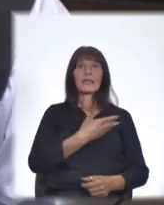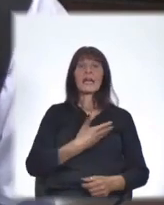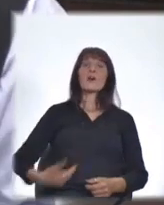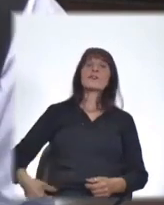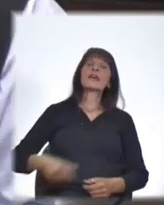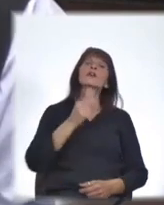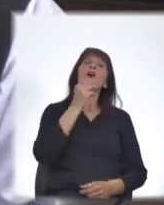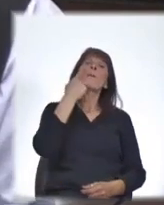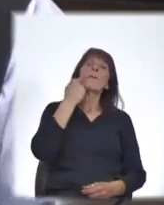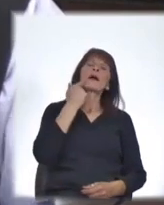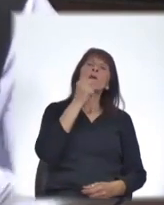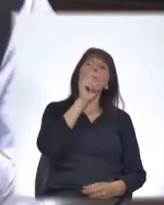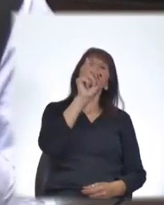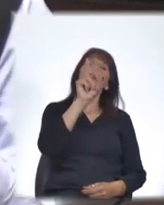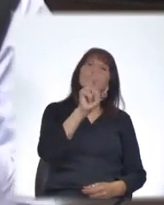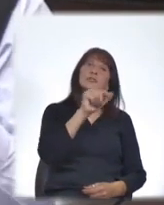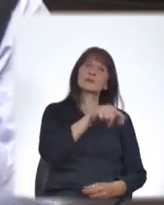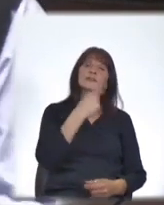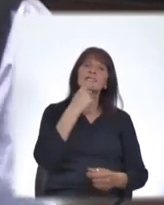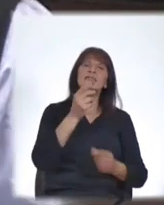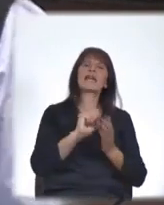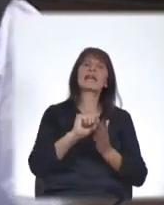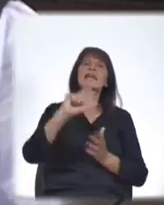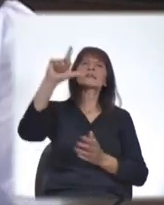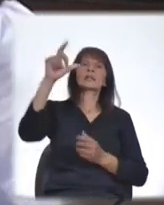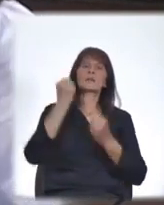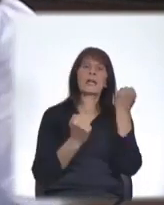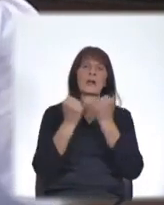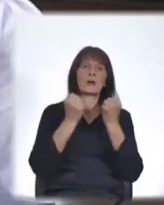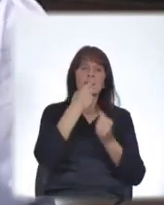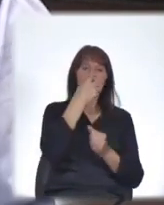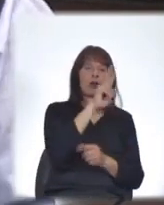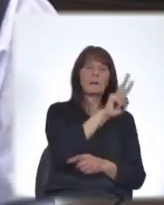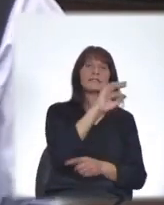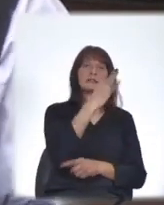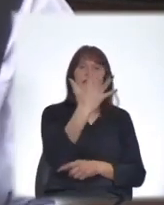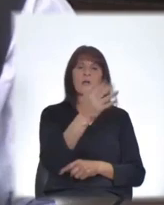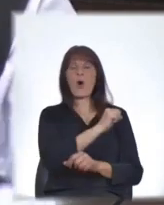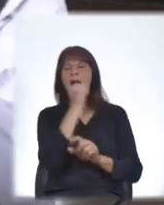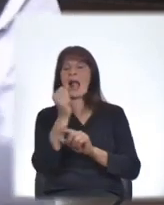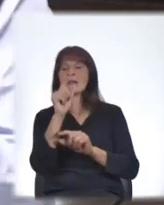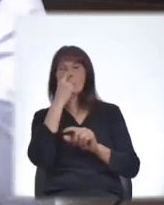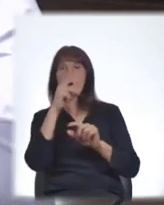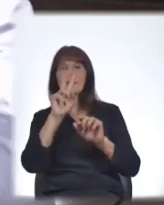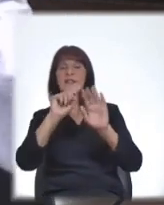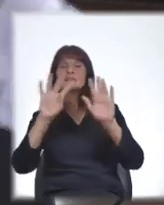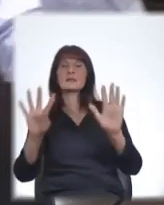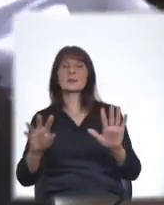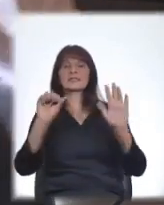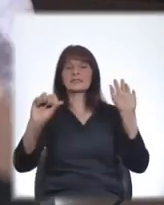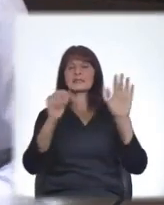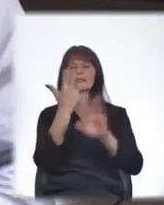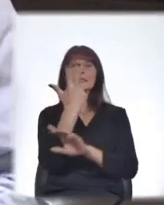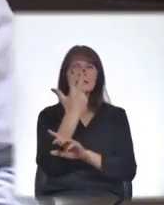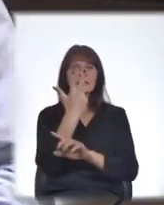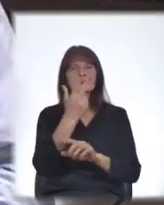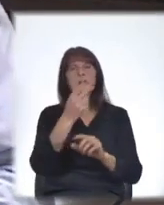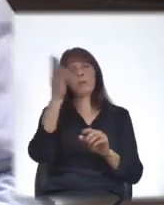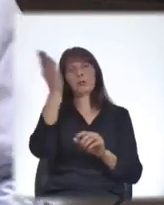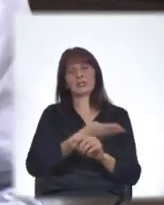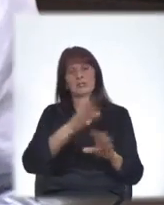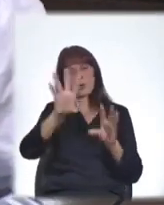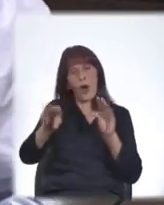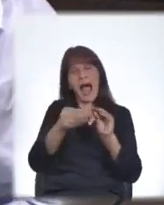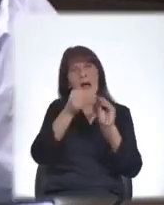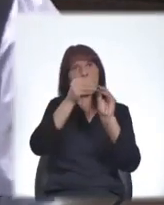de ese informe dice que el crecimiento de la economía ininterrumpida desde el 2005 al 2019 de un 63% acumulado. Lo